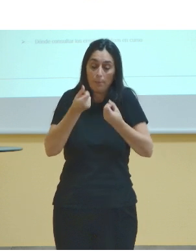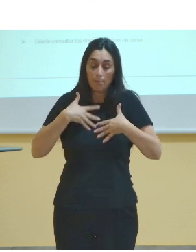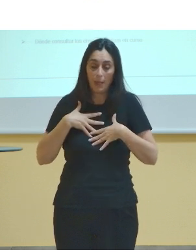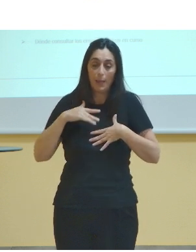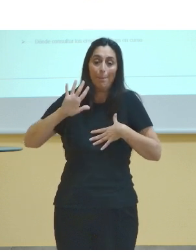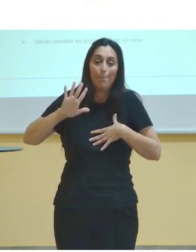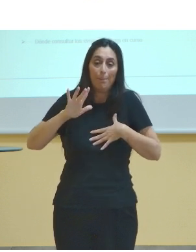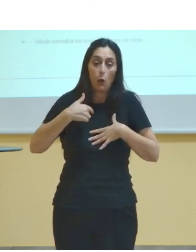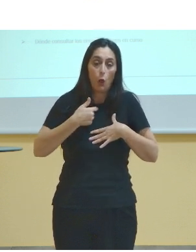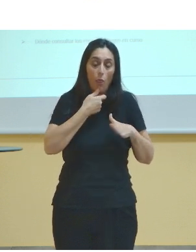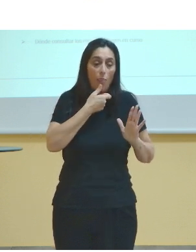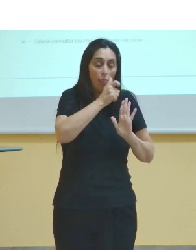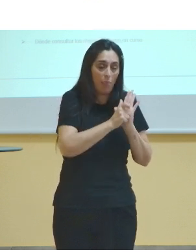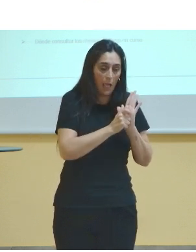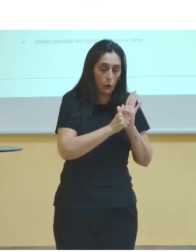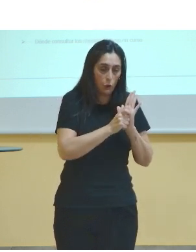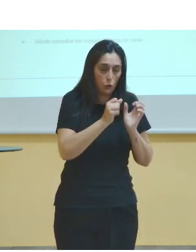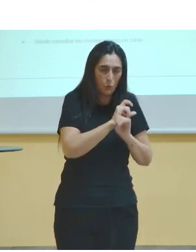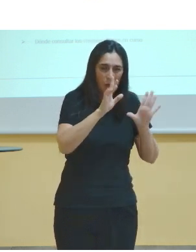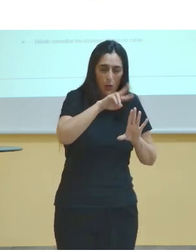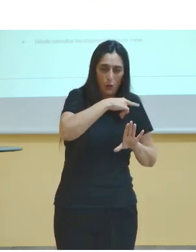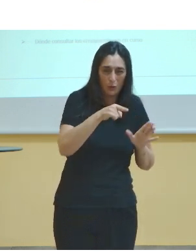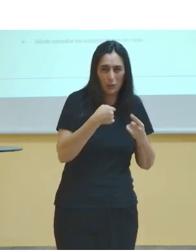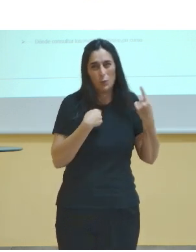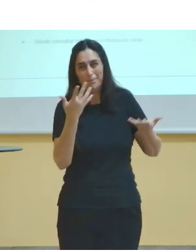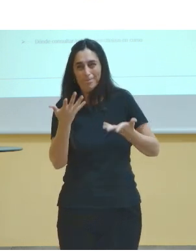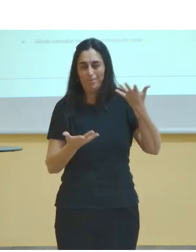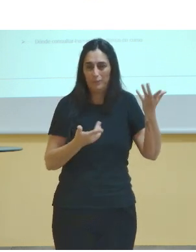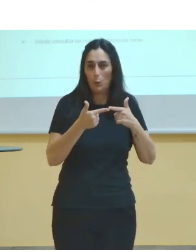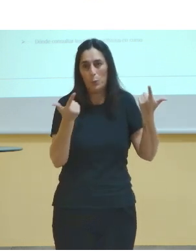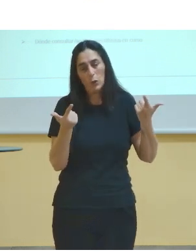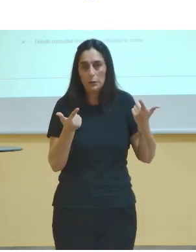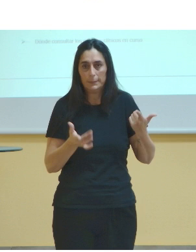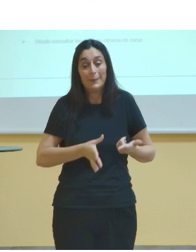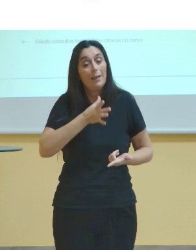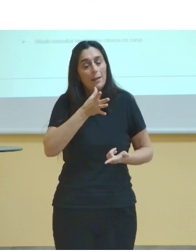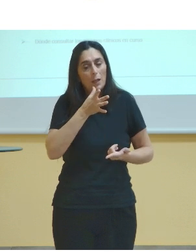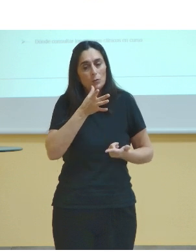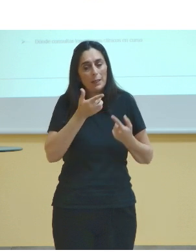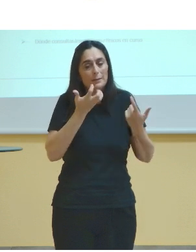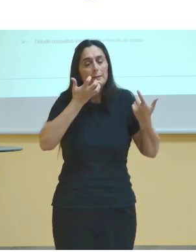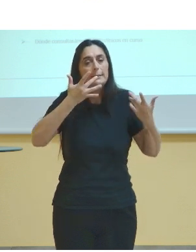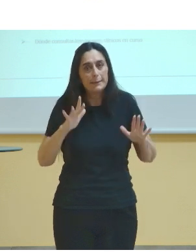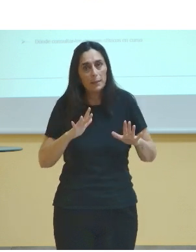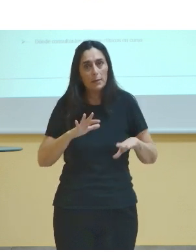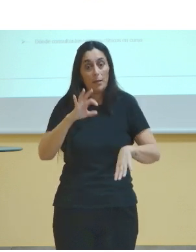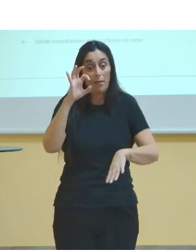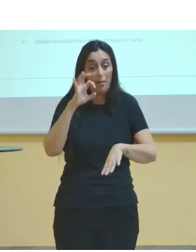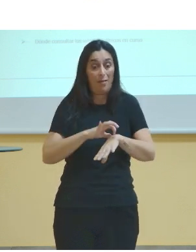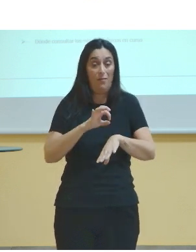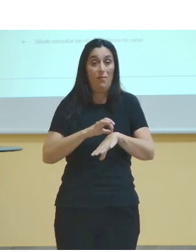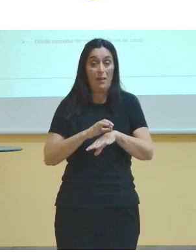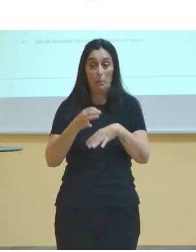los datos no son muy concluyentes te los quitan. En fin, tenemos digamos una casuística que es muy distinta a la de